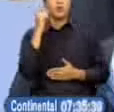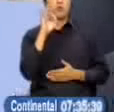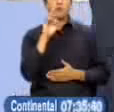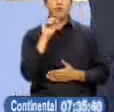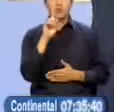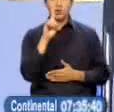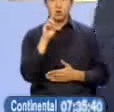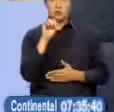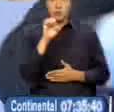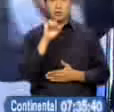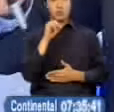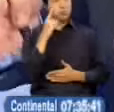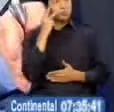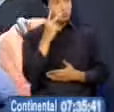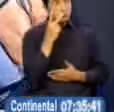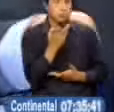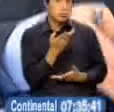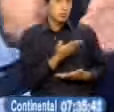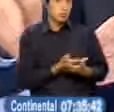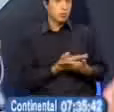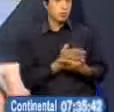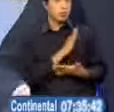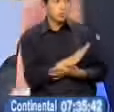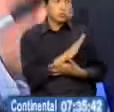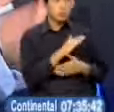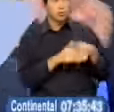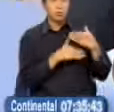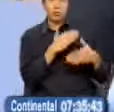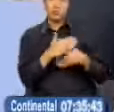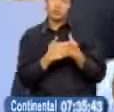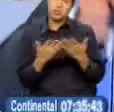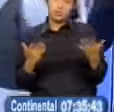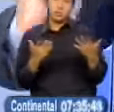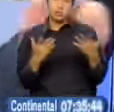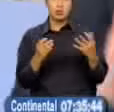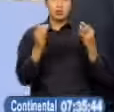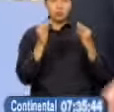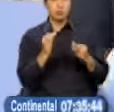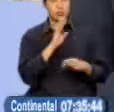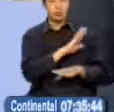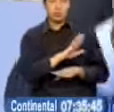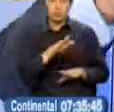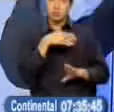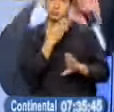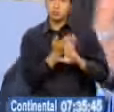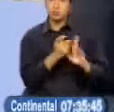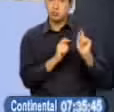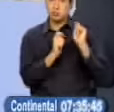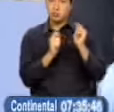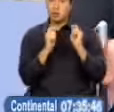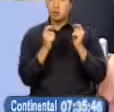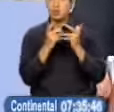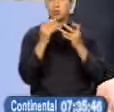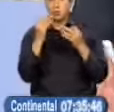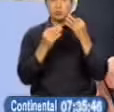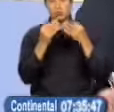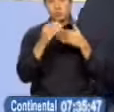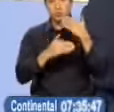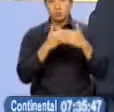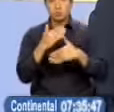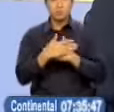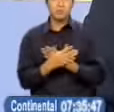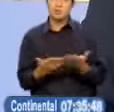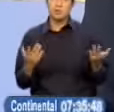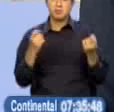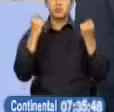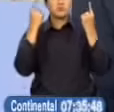demuestre pues bueno si están como actores dentro de este proceso la carga de la prueba tendrán que tenerla ellos dentro del debido proceso pero